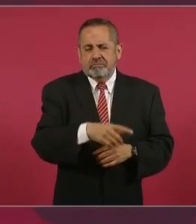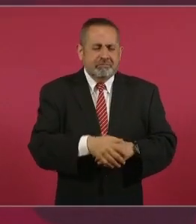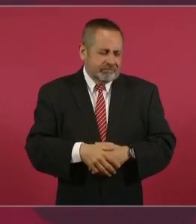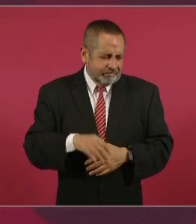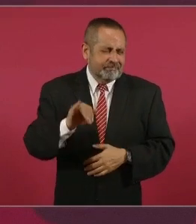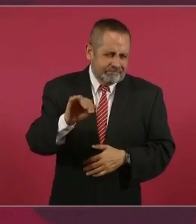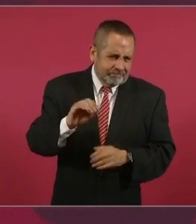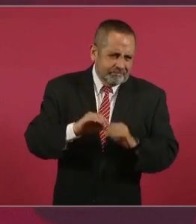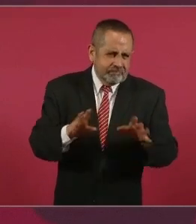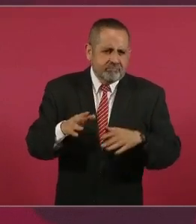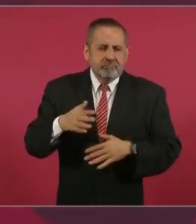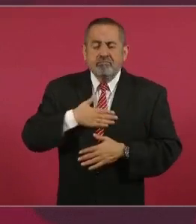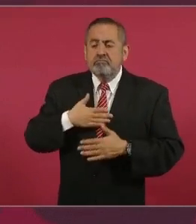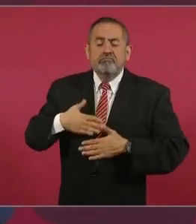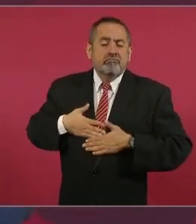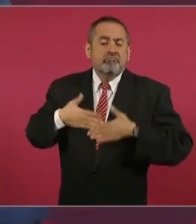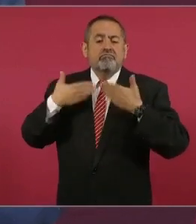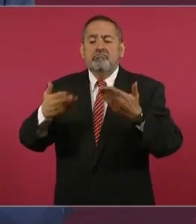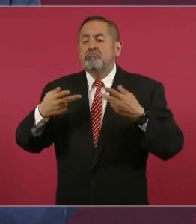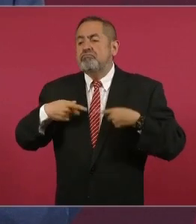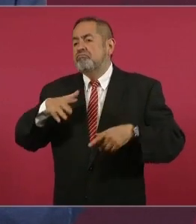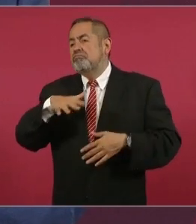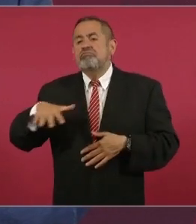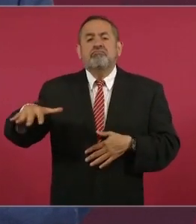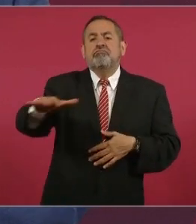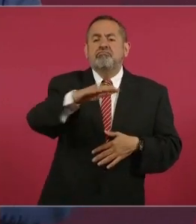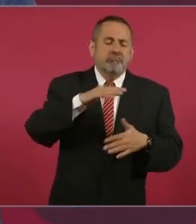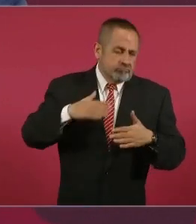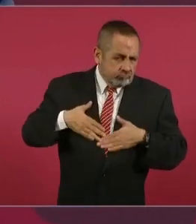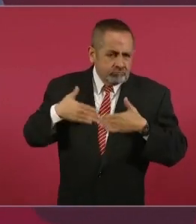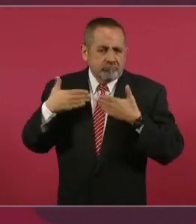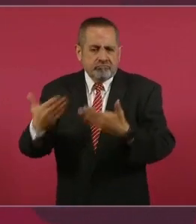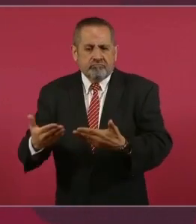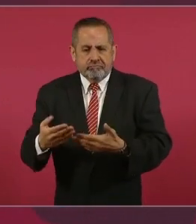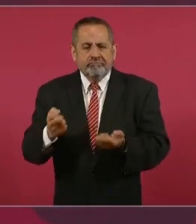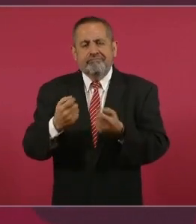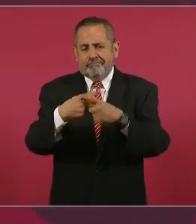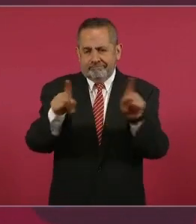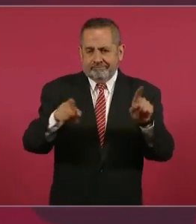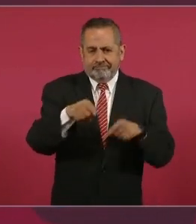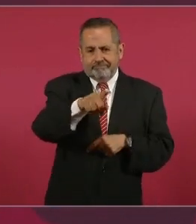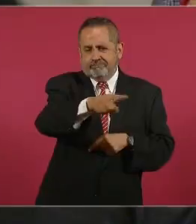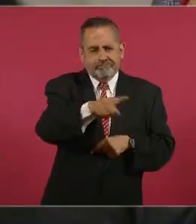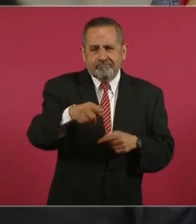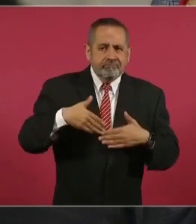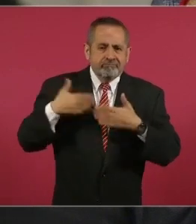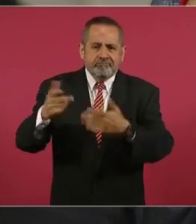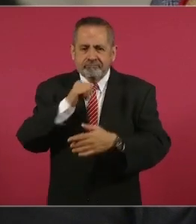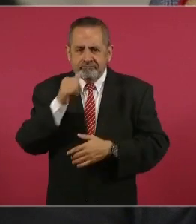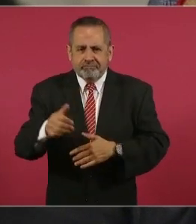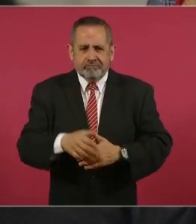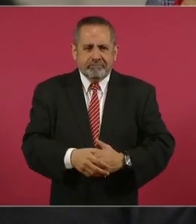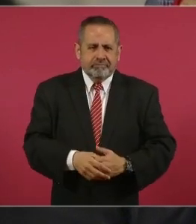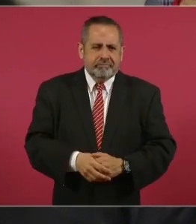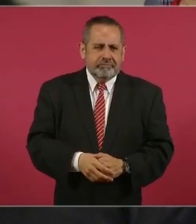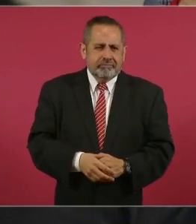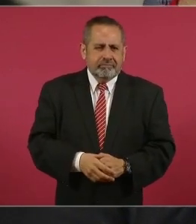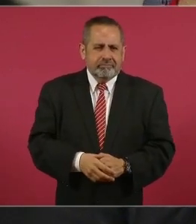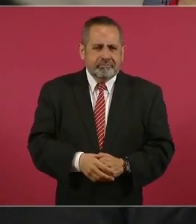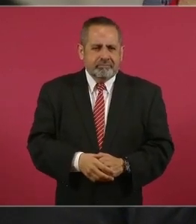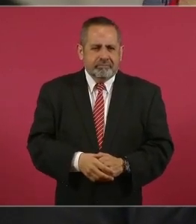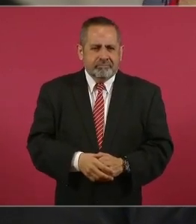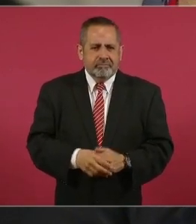Sí, porque yo le tengo confianza al pueblo, que esa es la diferencia que tenemos con ustedes y